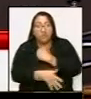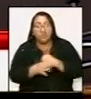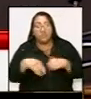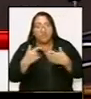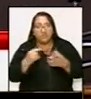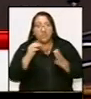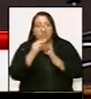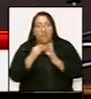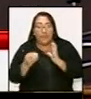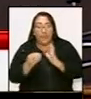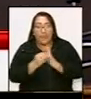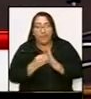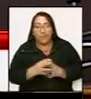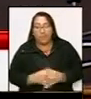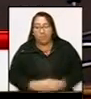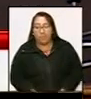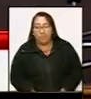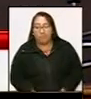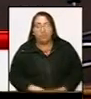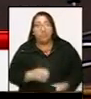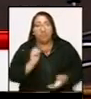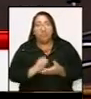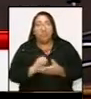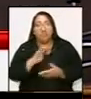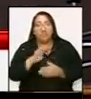pueda registrar más del